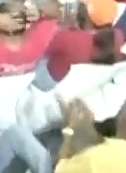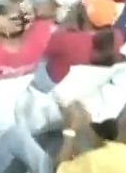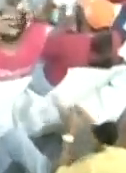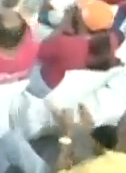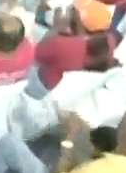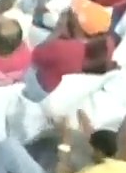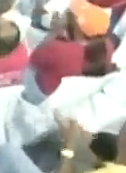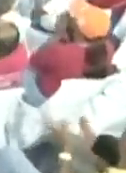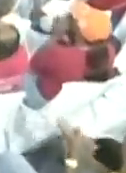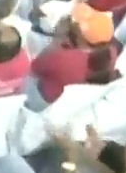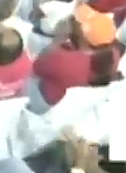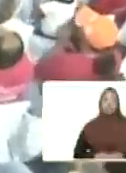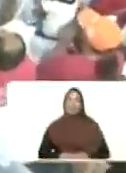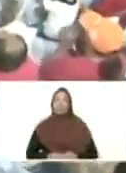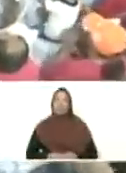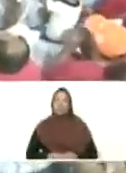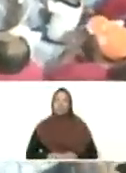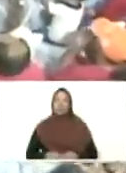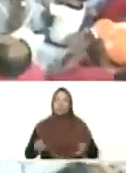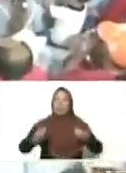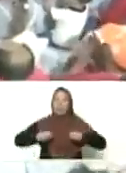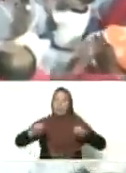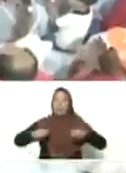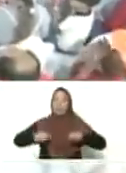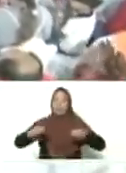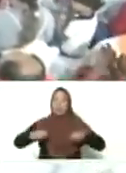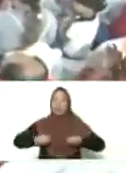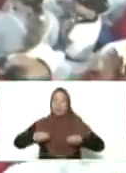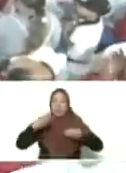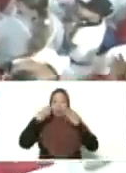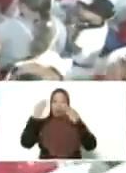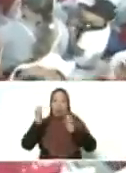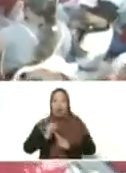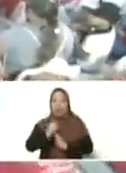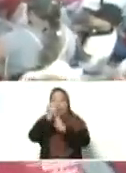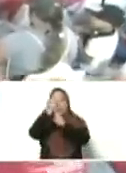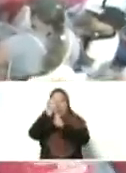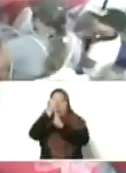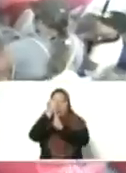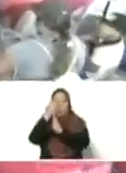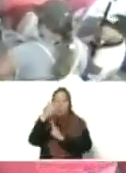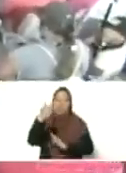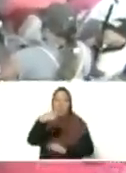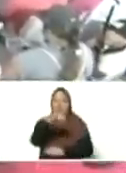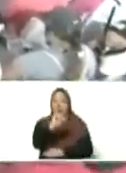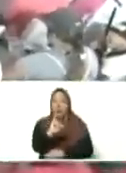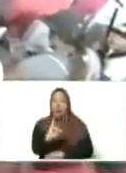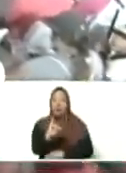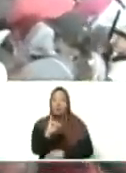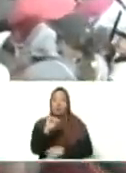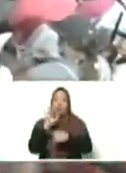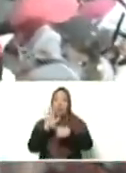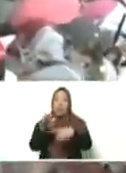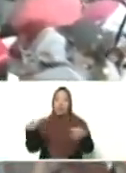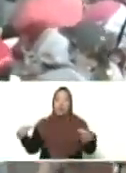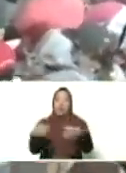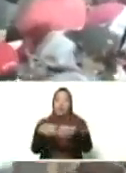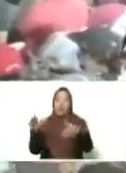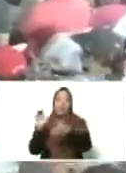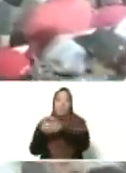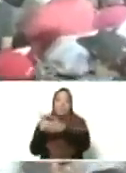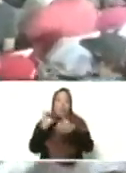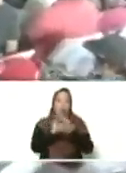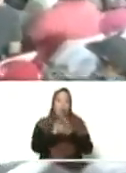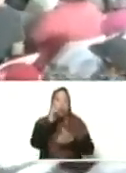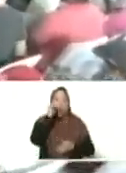que viva fabricio ojeda bueno aquí tengo un grupo de compañeras y compañeros